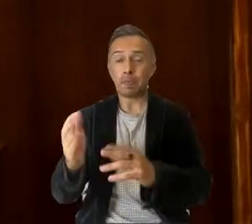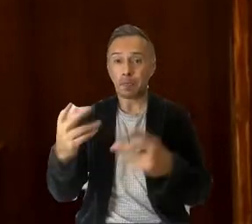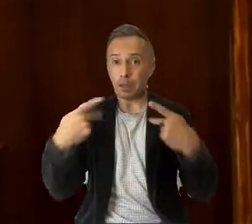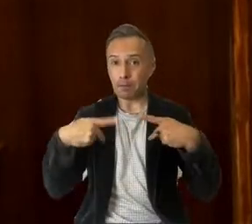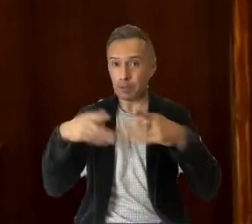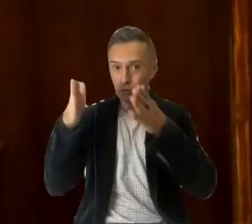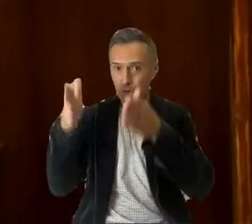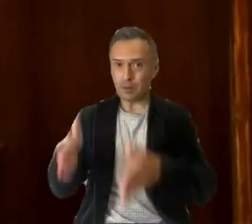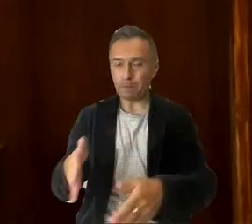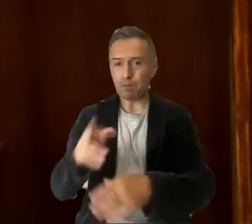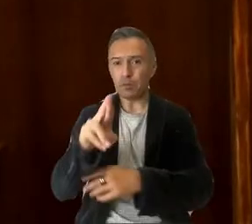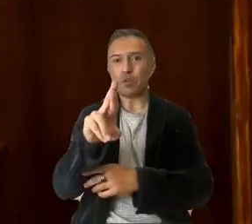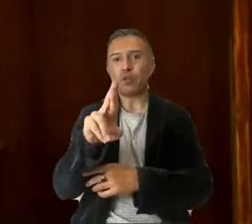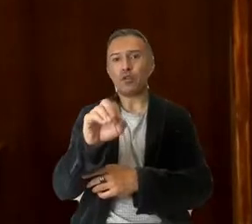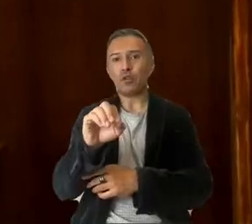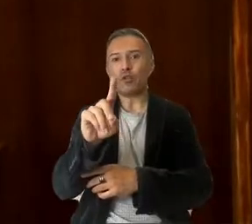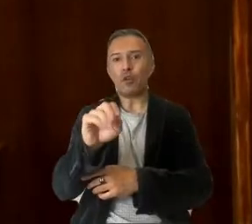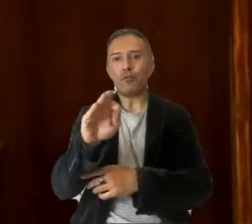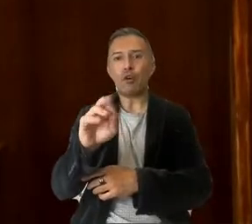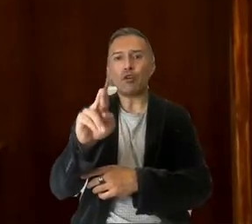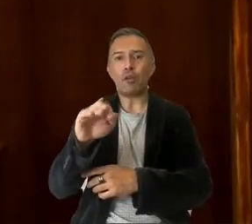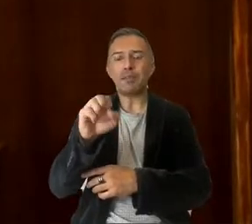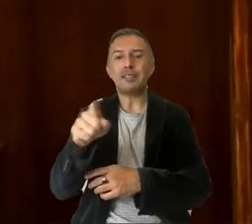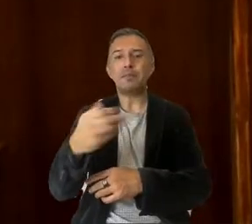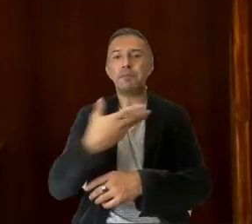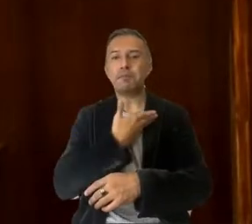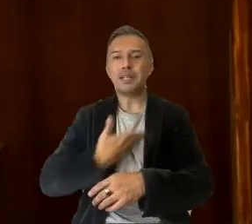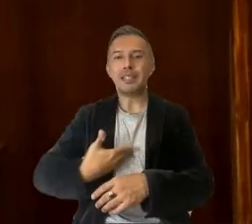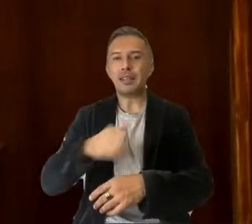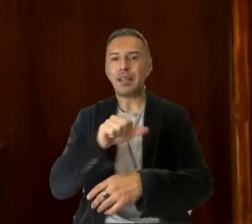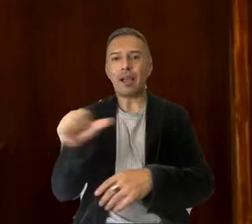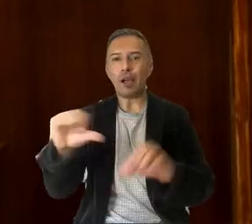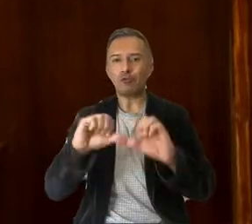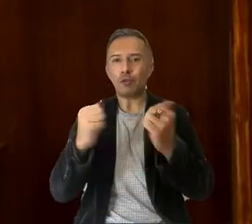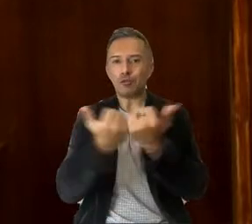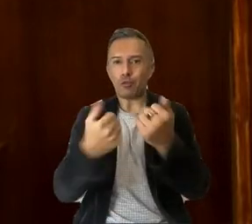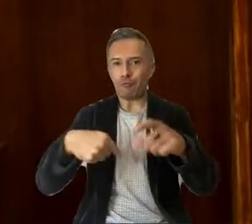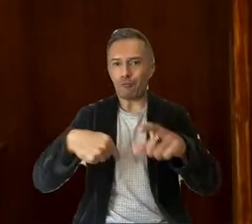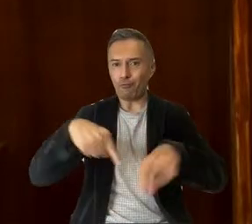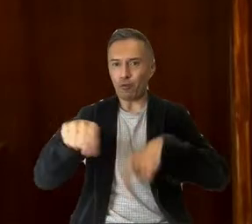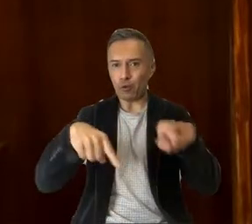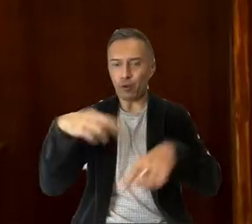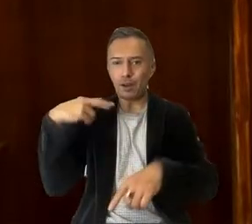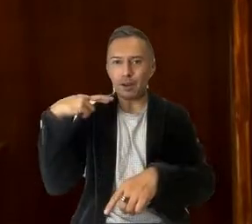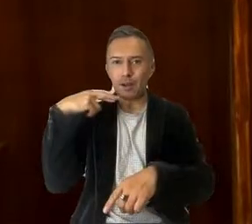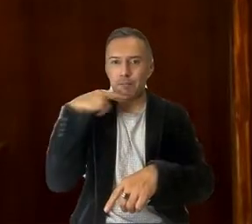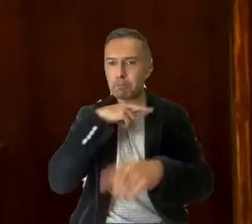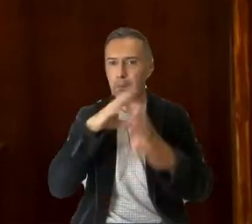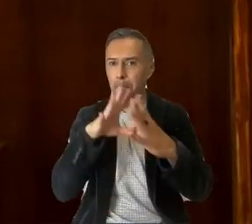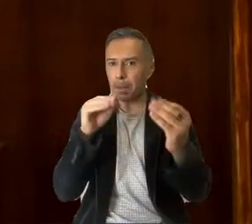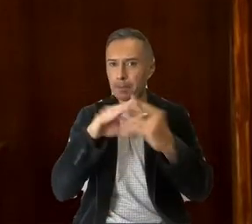Al ciudadano Rodolfo Robles, presidente de la Asociación de Fútbol Rápido.